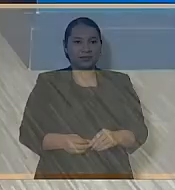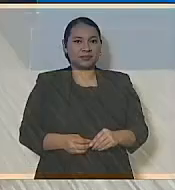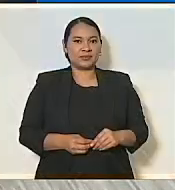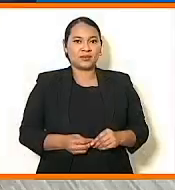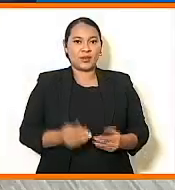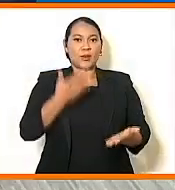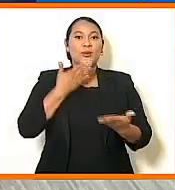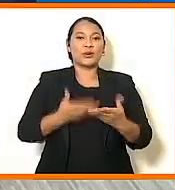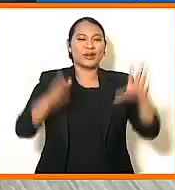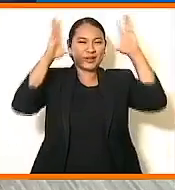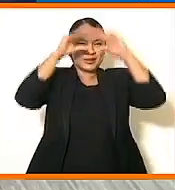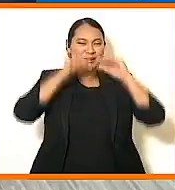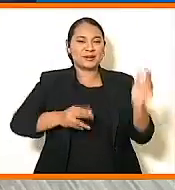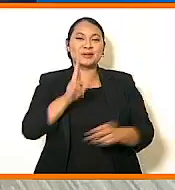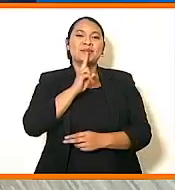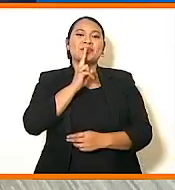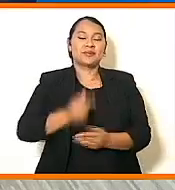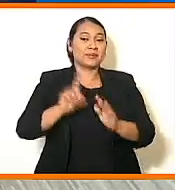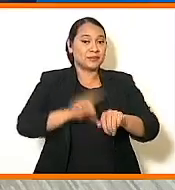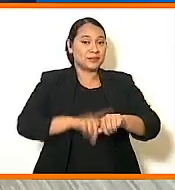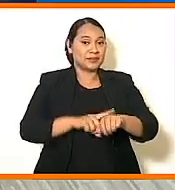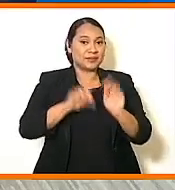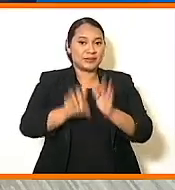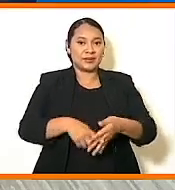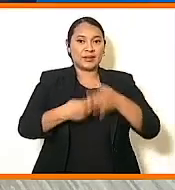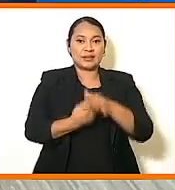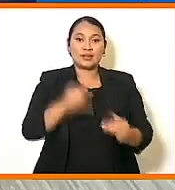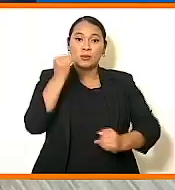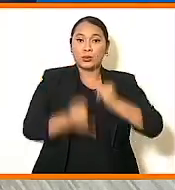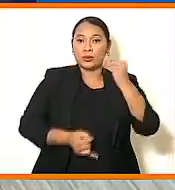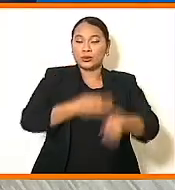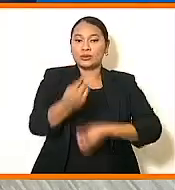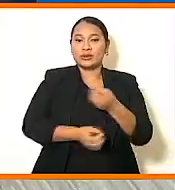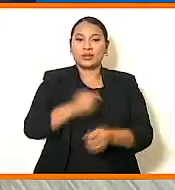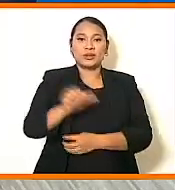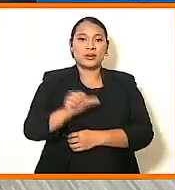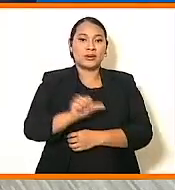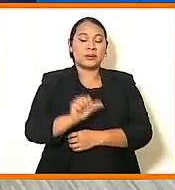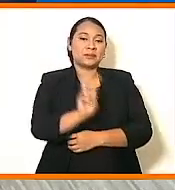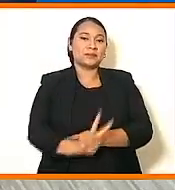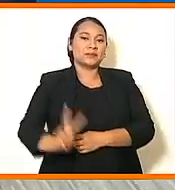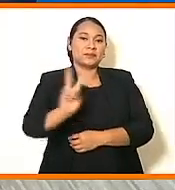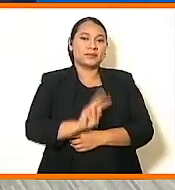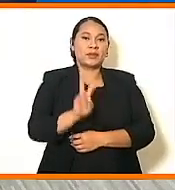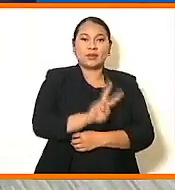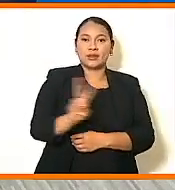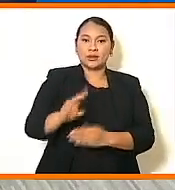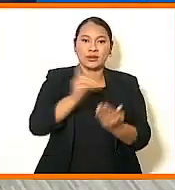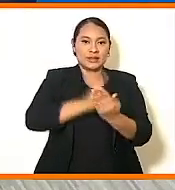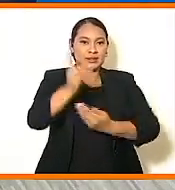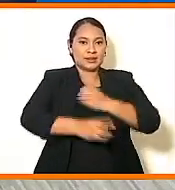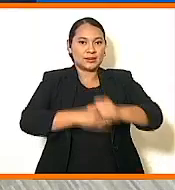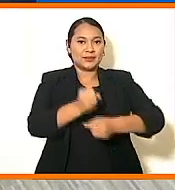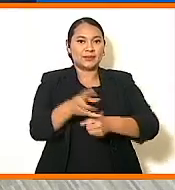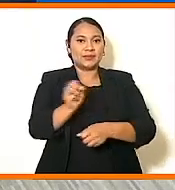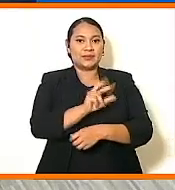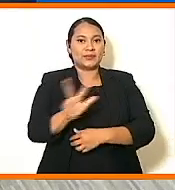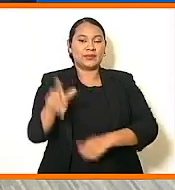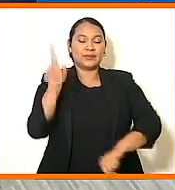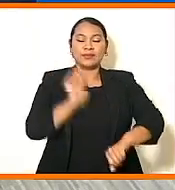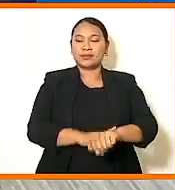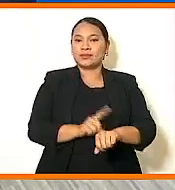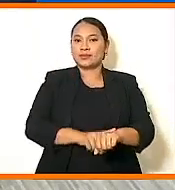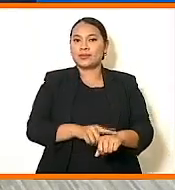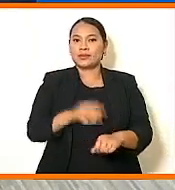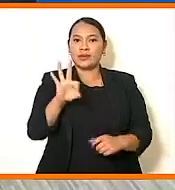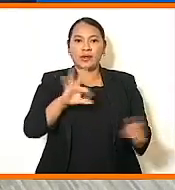buenas noches, Honduras. Damos inicio a nuestro último sorteo de hoy, viernes 22 de diciembre del año 2023. El reloj marca en este momento las 9